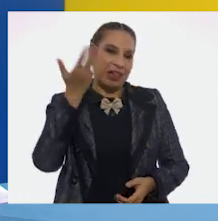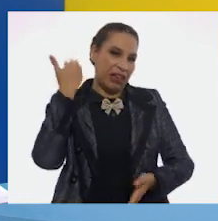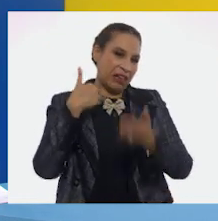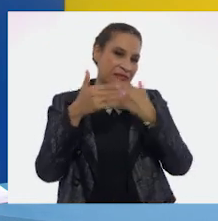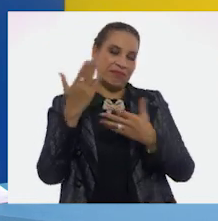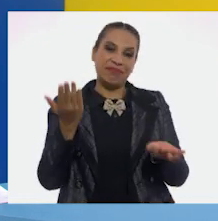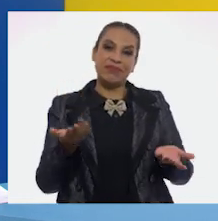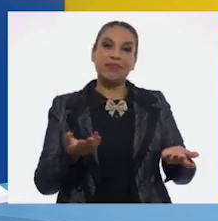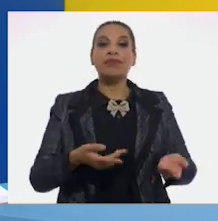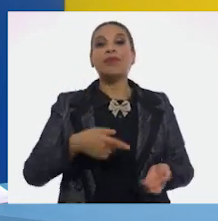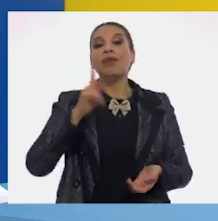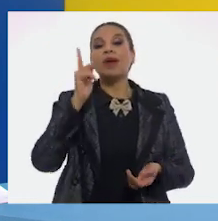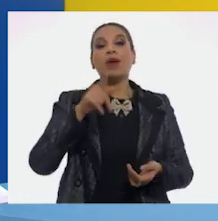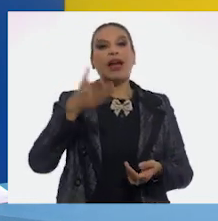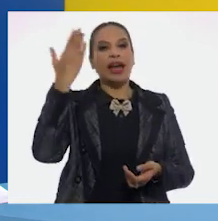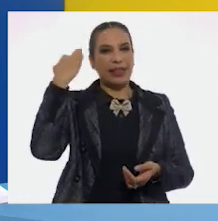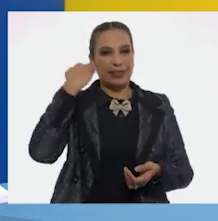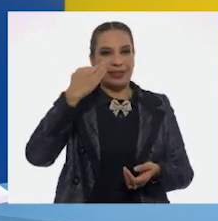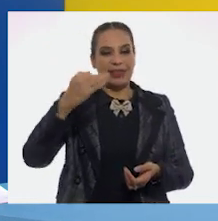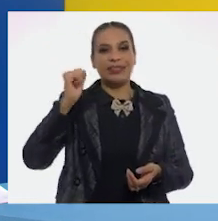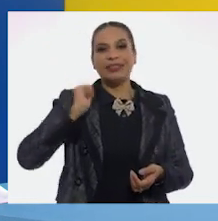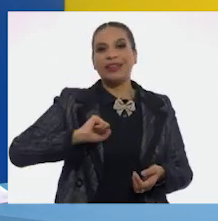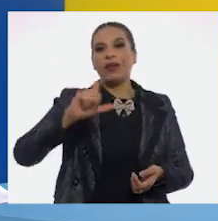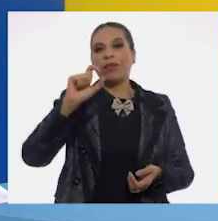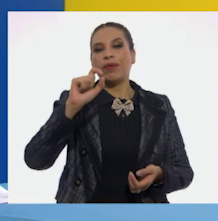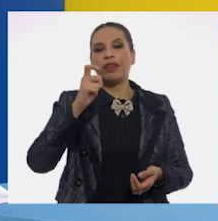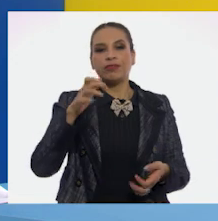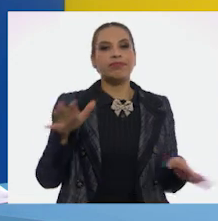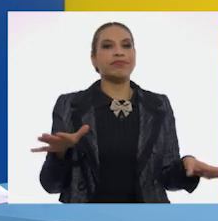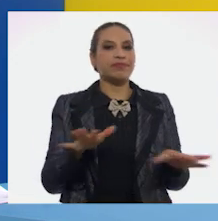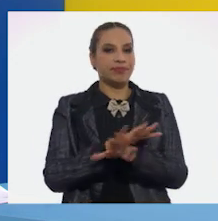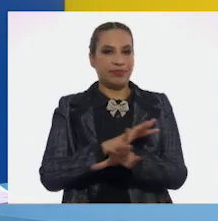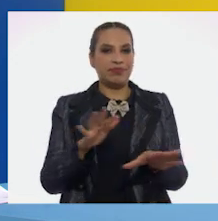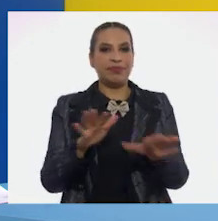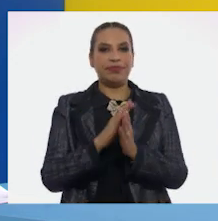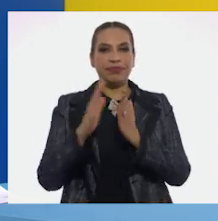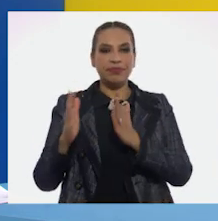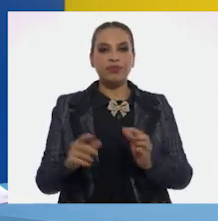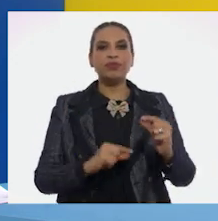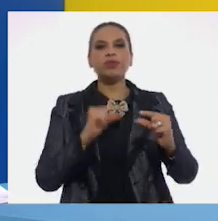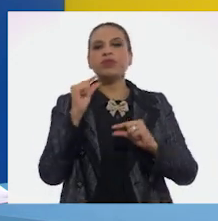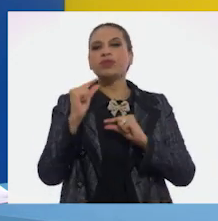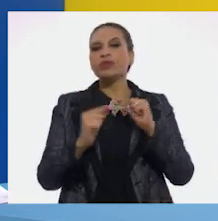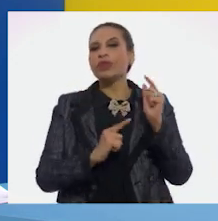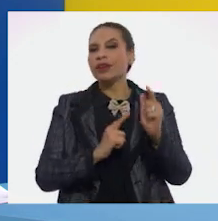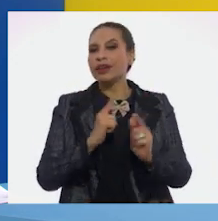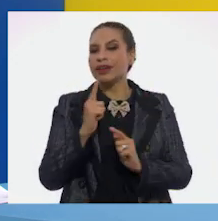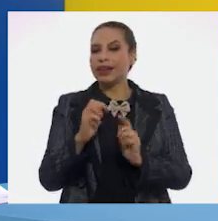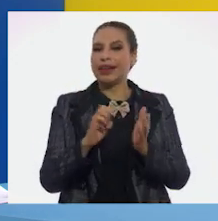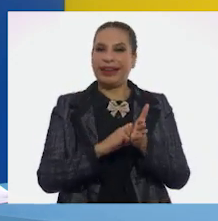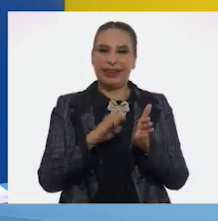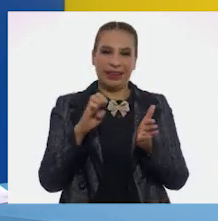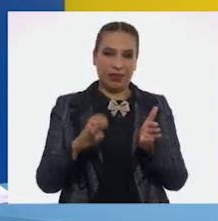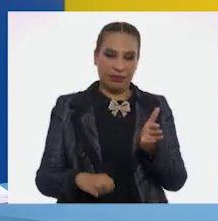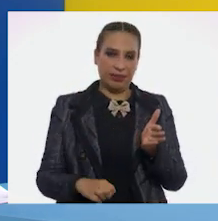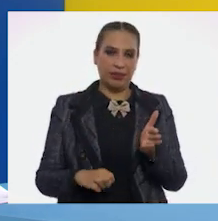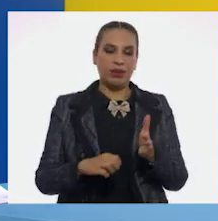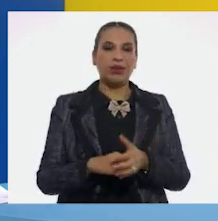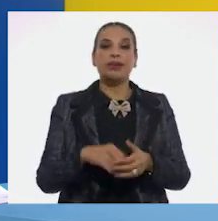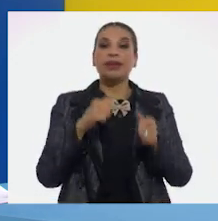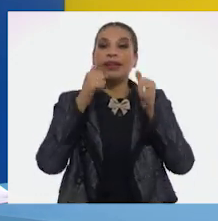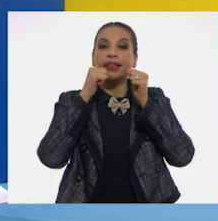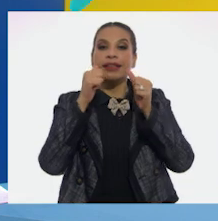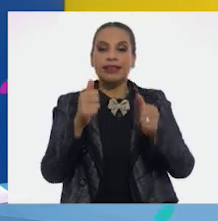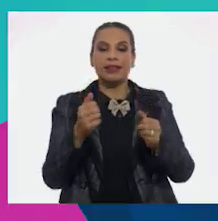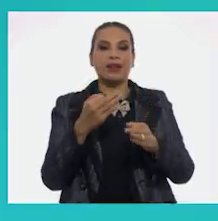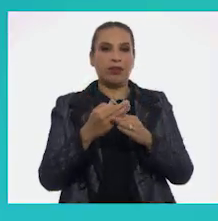antes. Durante las primeras décadas del siglo XX, esto fue cambiando, y muy lentamente. Por ejemplo, pongamos atención